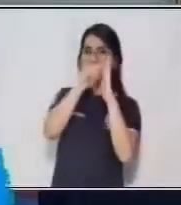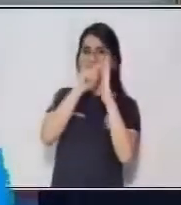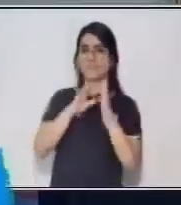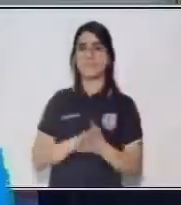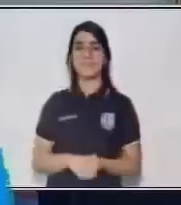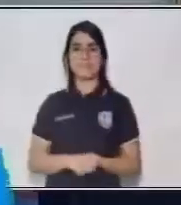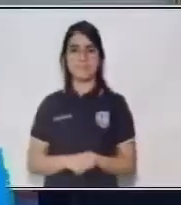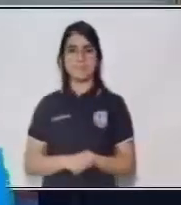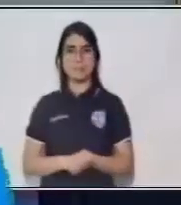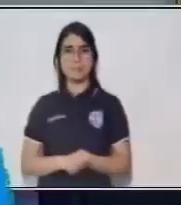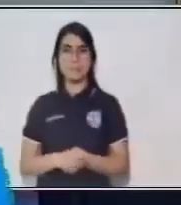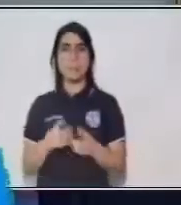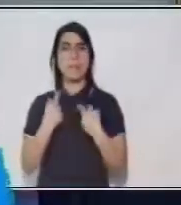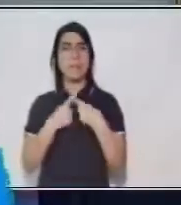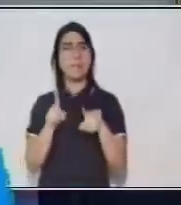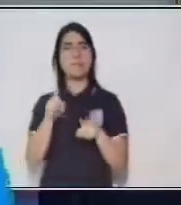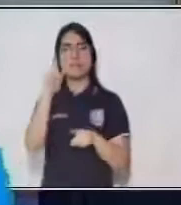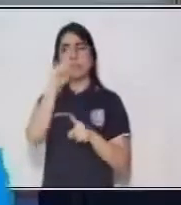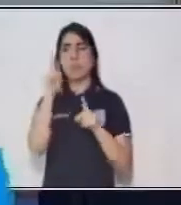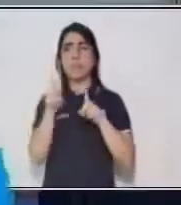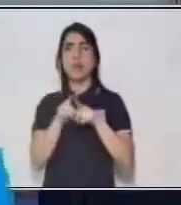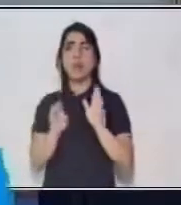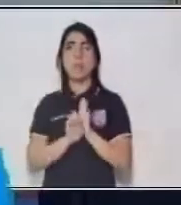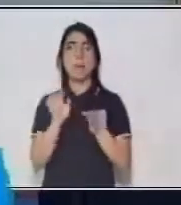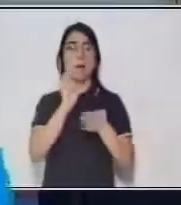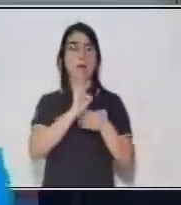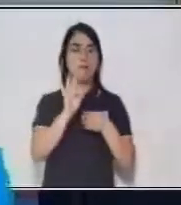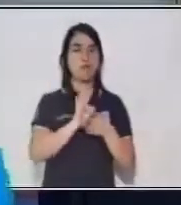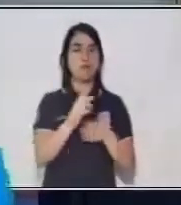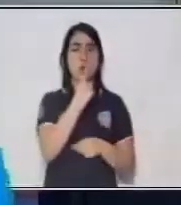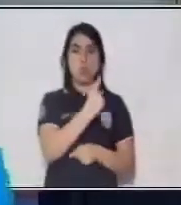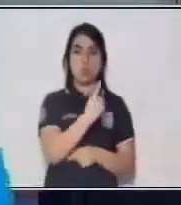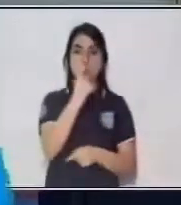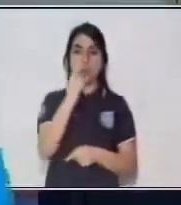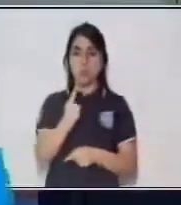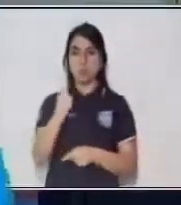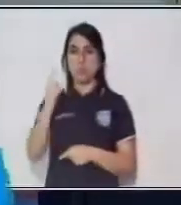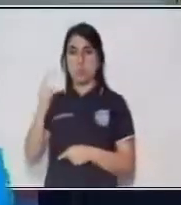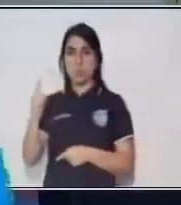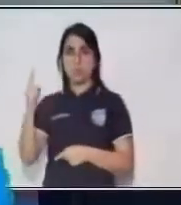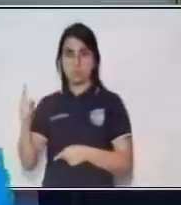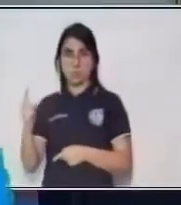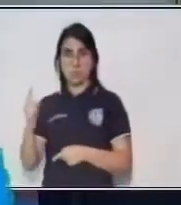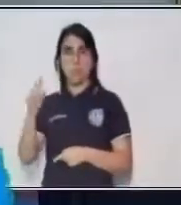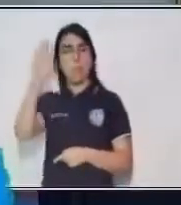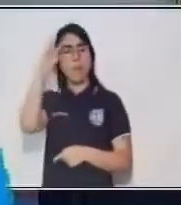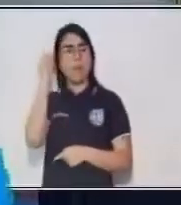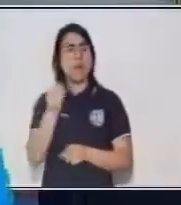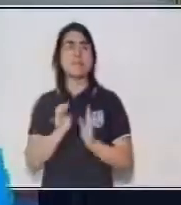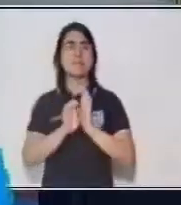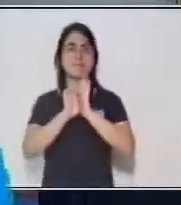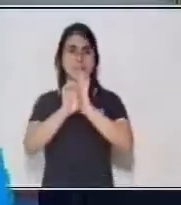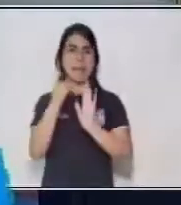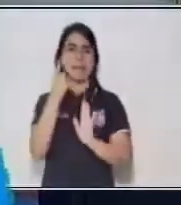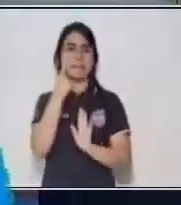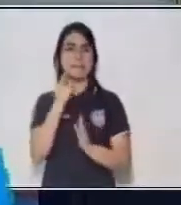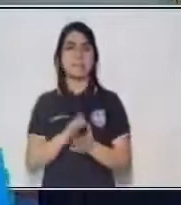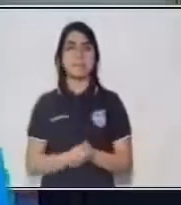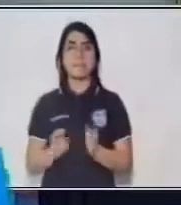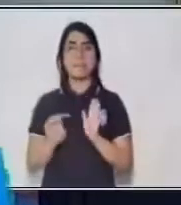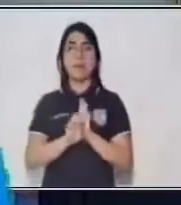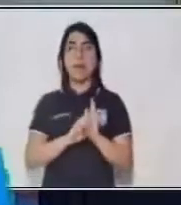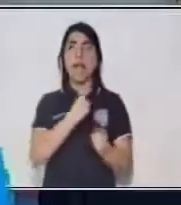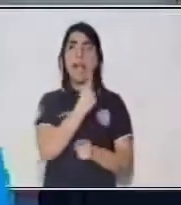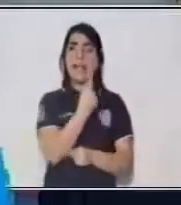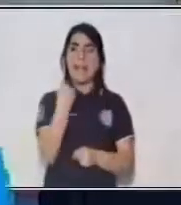1. ¿Por qué es 1 a 1? Porque para cada valor de x se va a tener 1 y solo un valor en y.